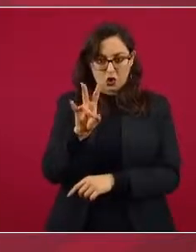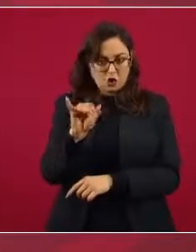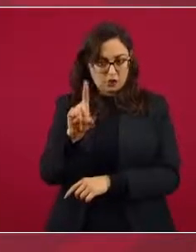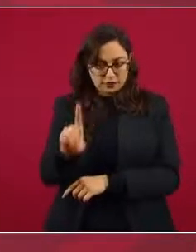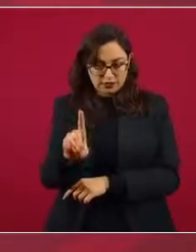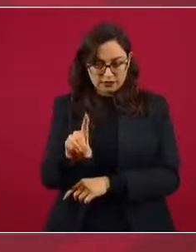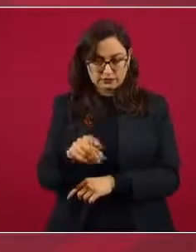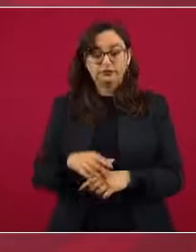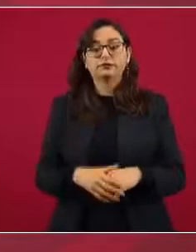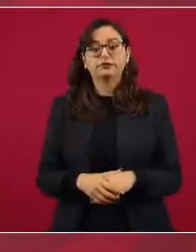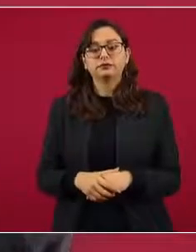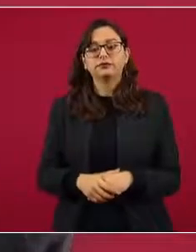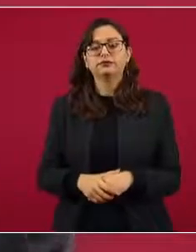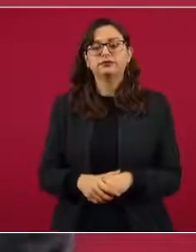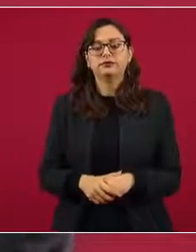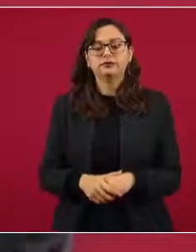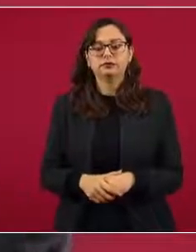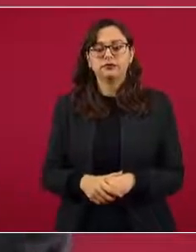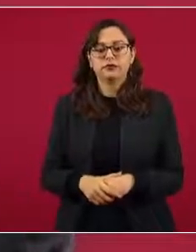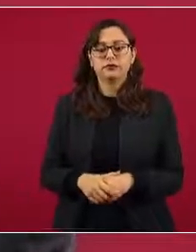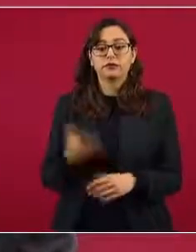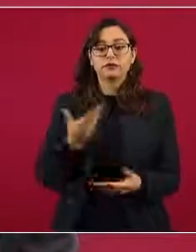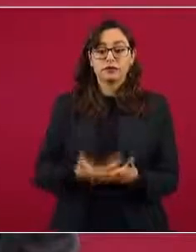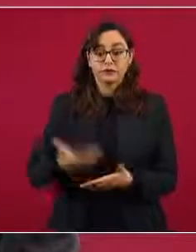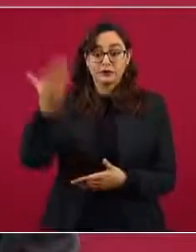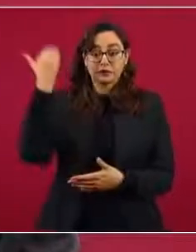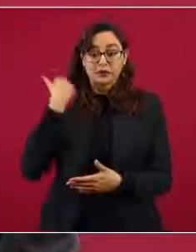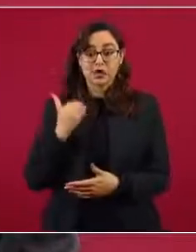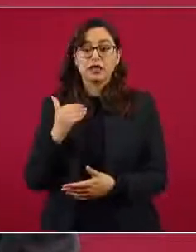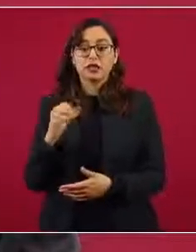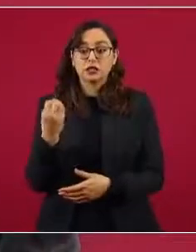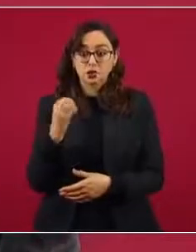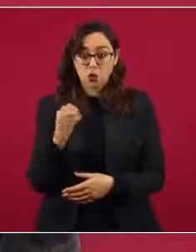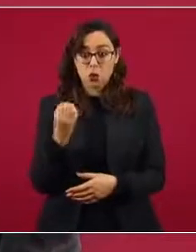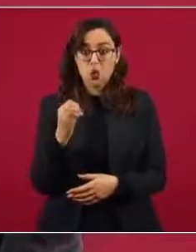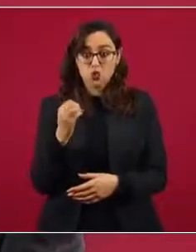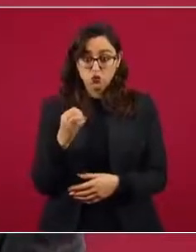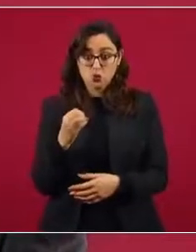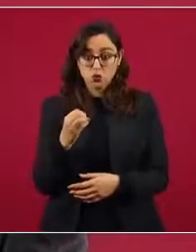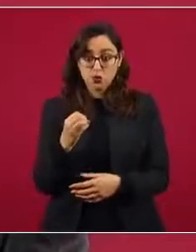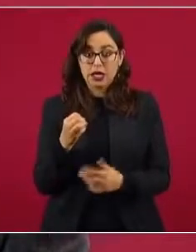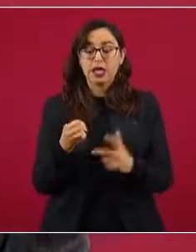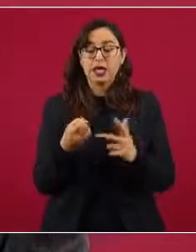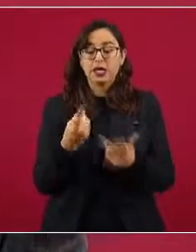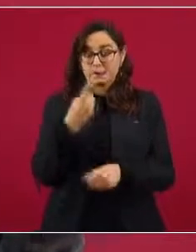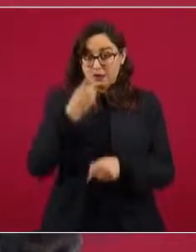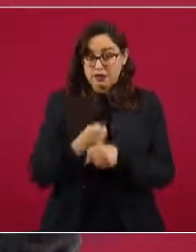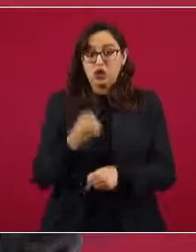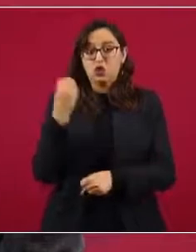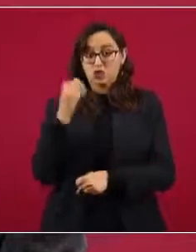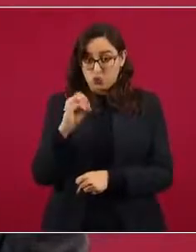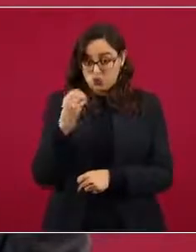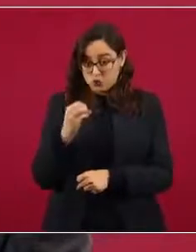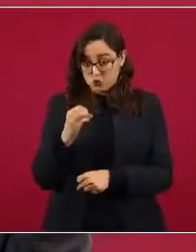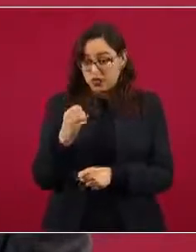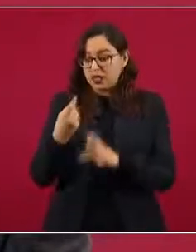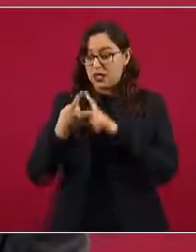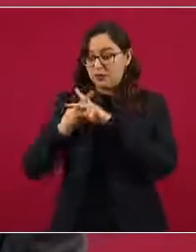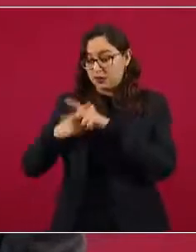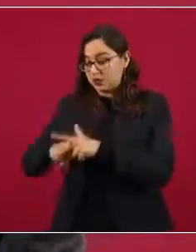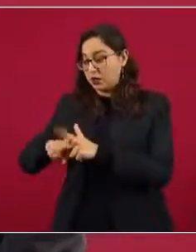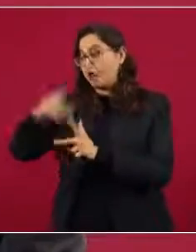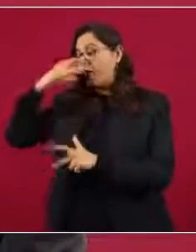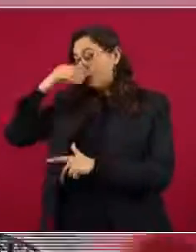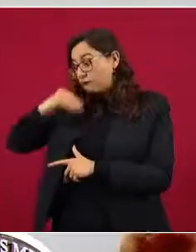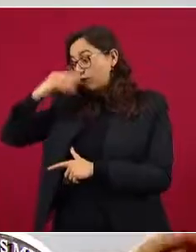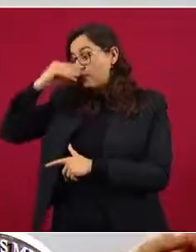empezamos a utilizar desde octubre, cuando arrancamos el 1 de octubre, la vacunación contra influenza, y este es un